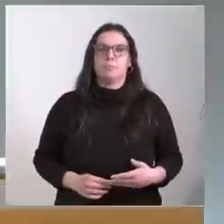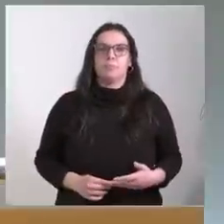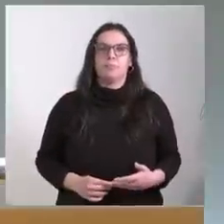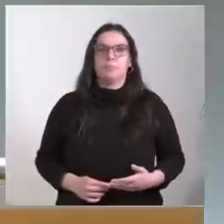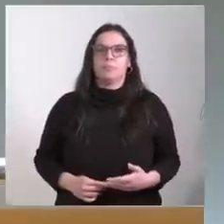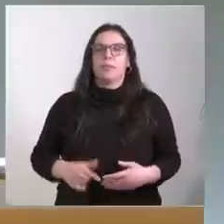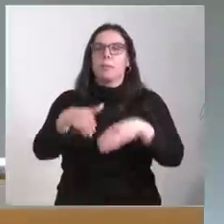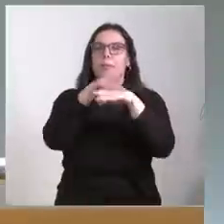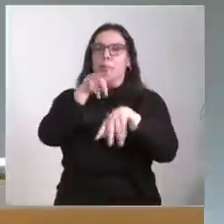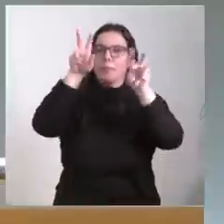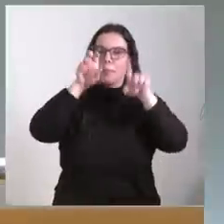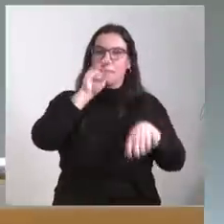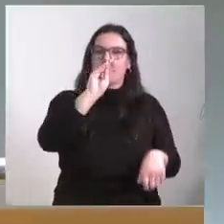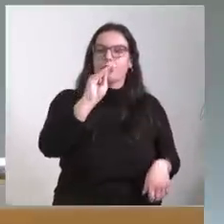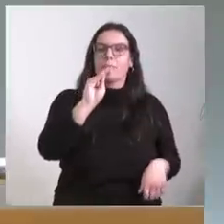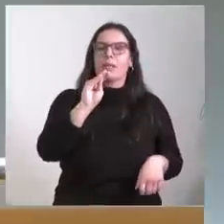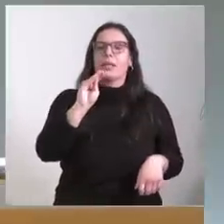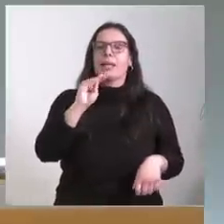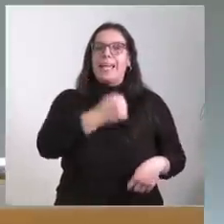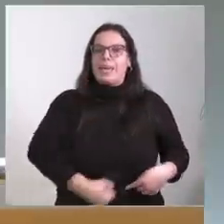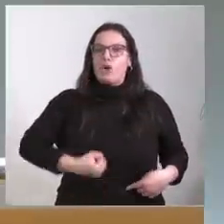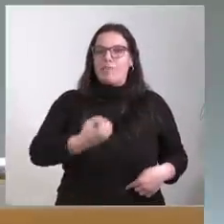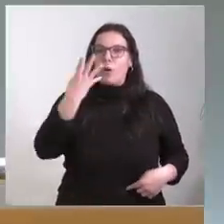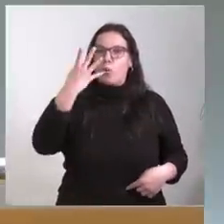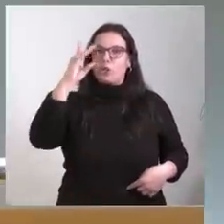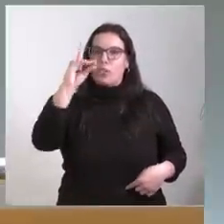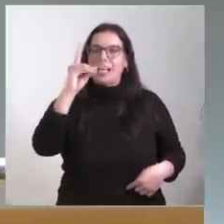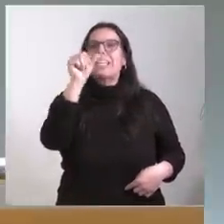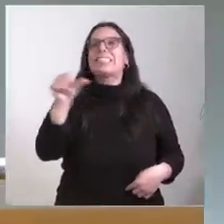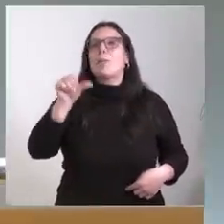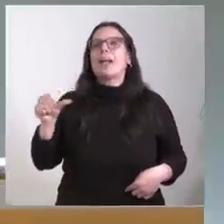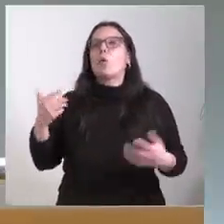Perdón sobre esto en la ecografía de 4d En qué semana sería